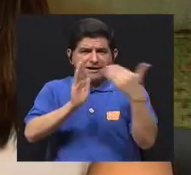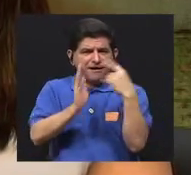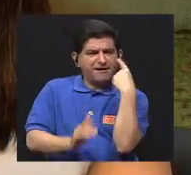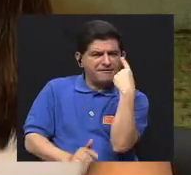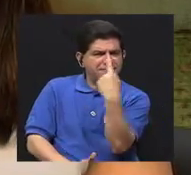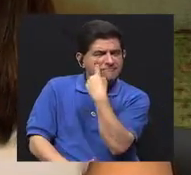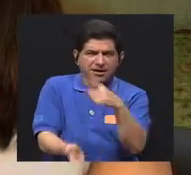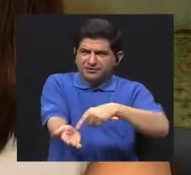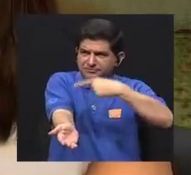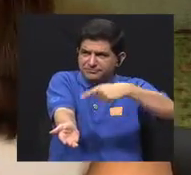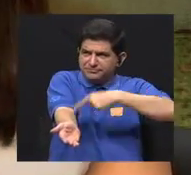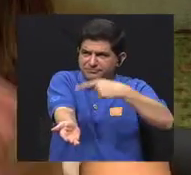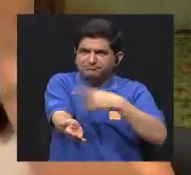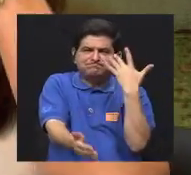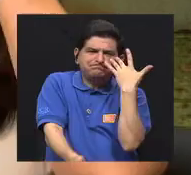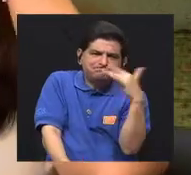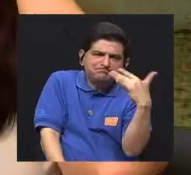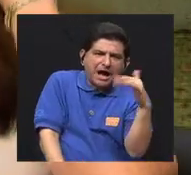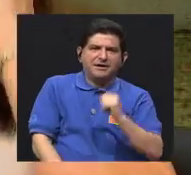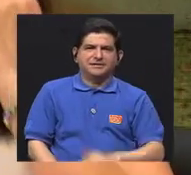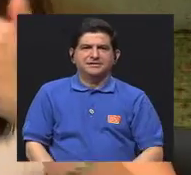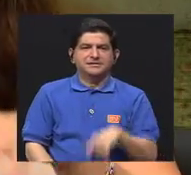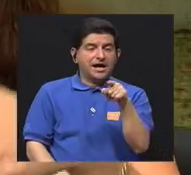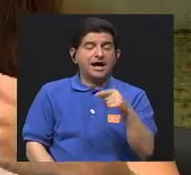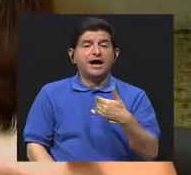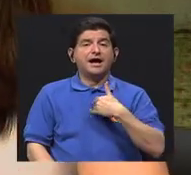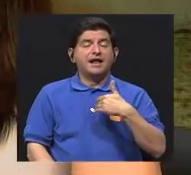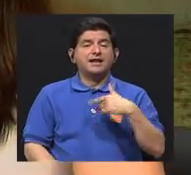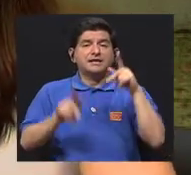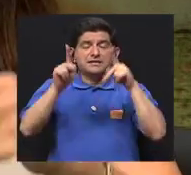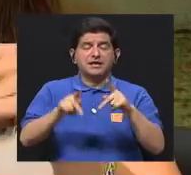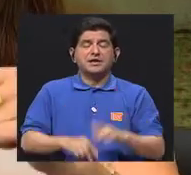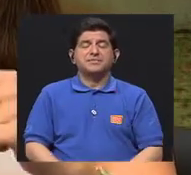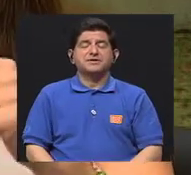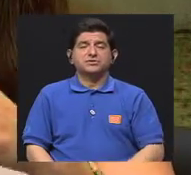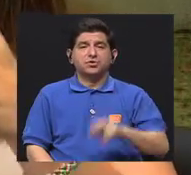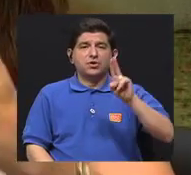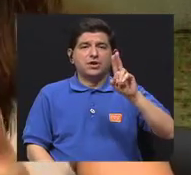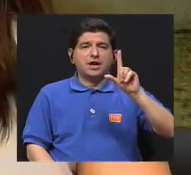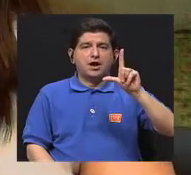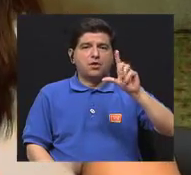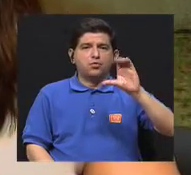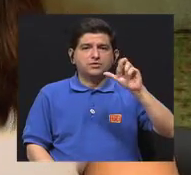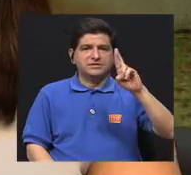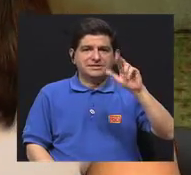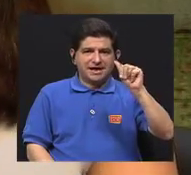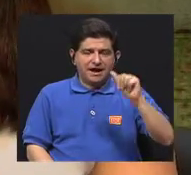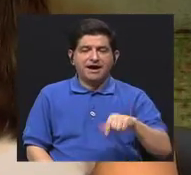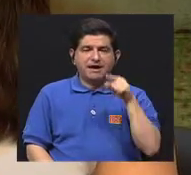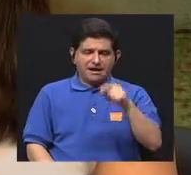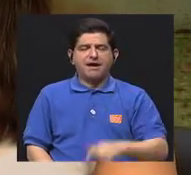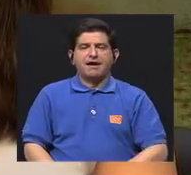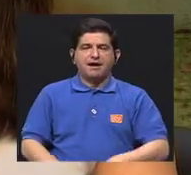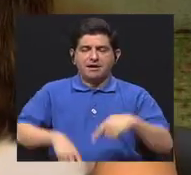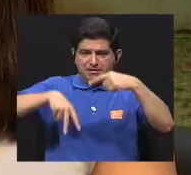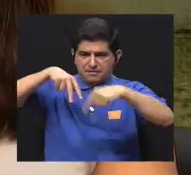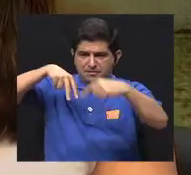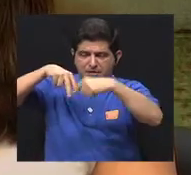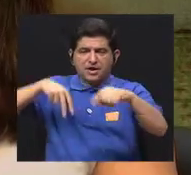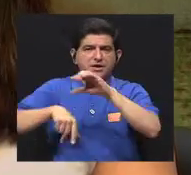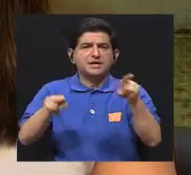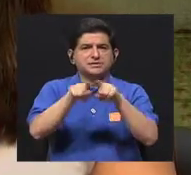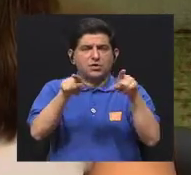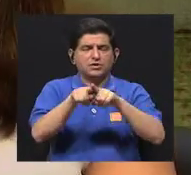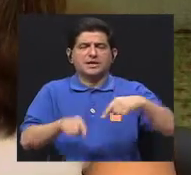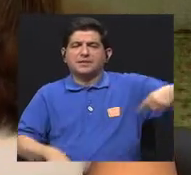la diabetes es similar a aquel el que produce las úlceras en las piernas o inclusive el daño en los riñones también, que los oímos mencionar a